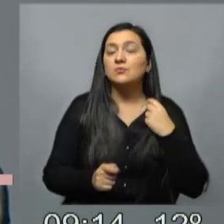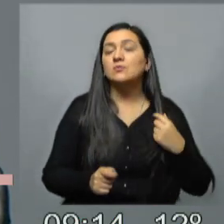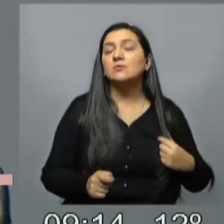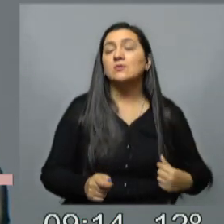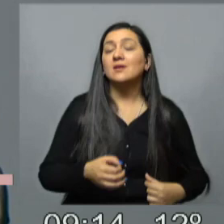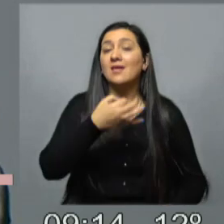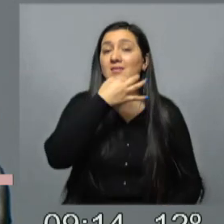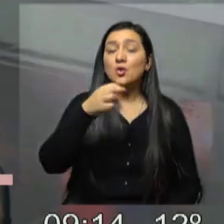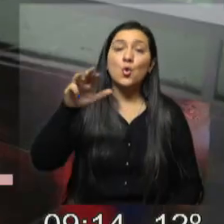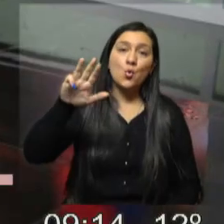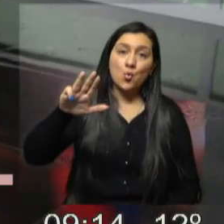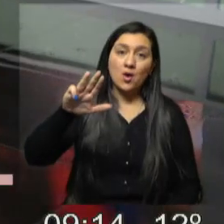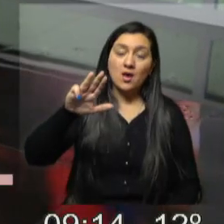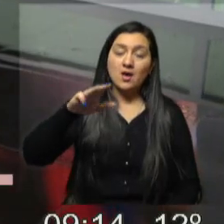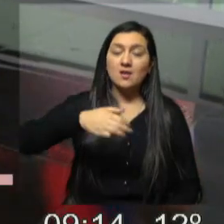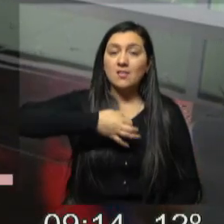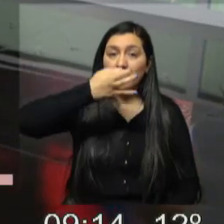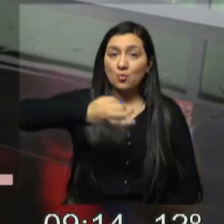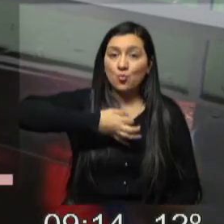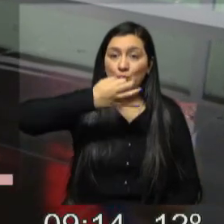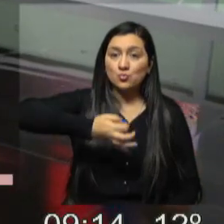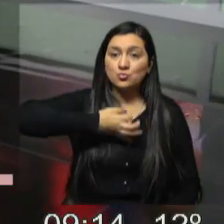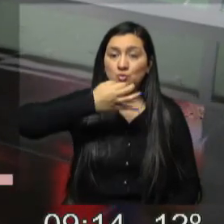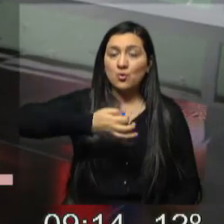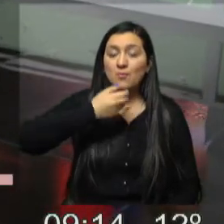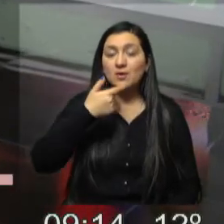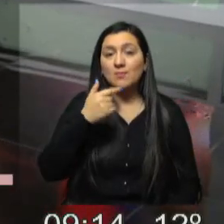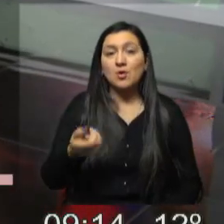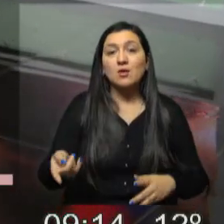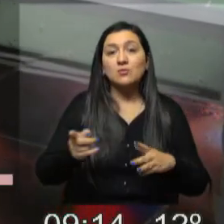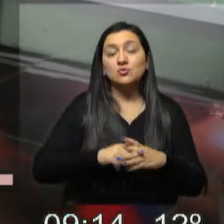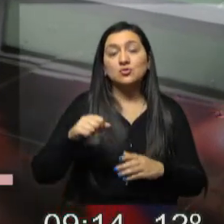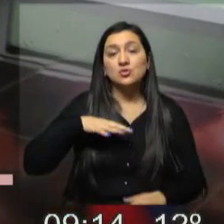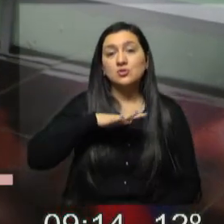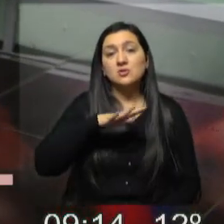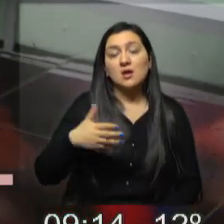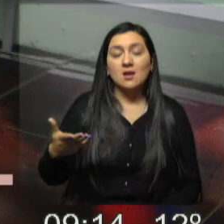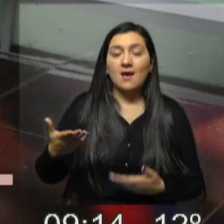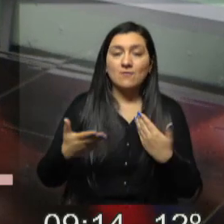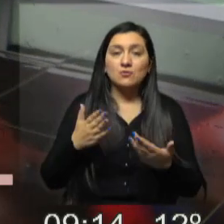esbozó Lula en su discurso, que, como decía, lo de la inclusión social, el hambre y demás,